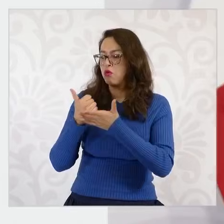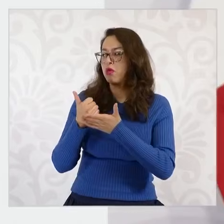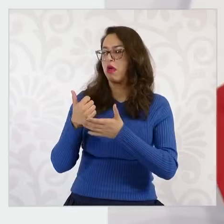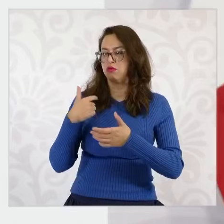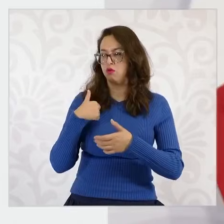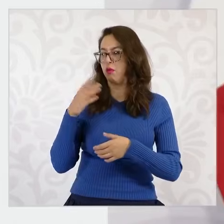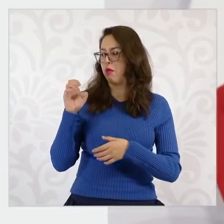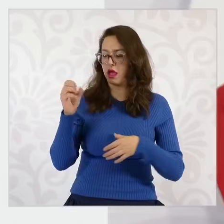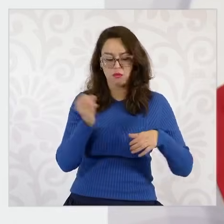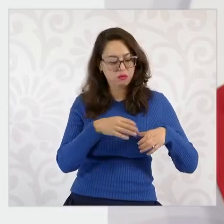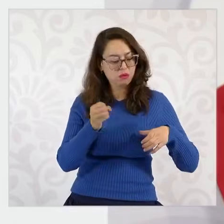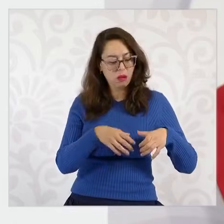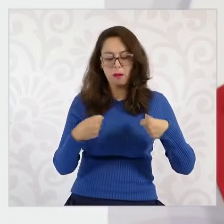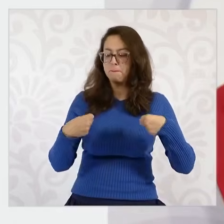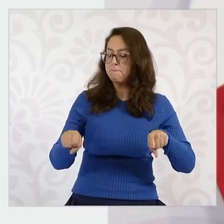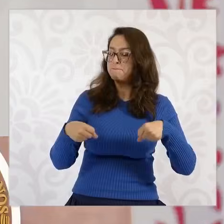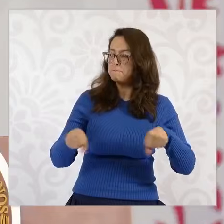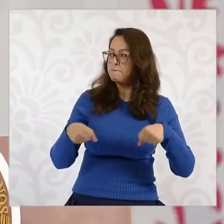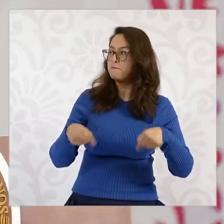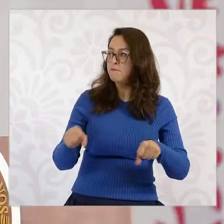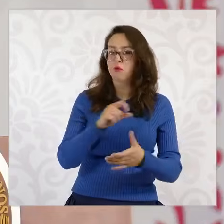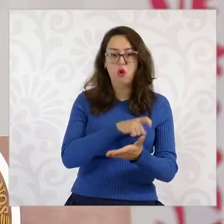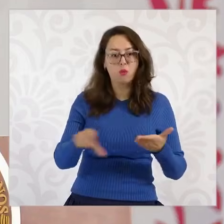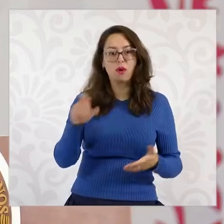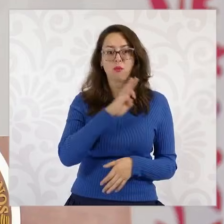ahorrando, y gracias a eso ya llego